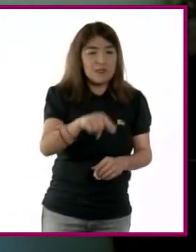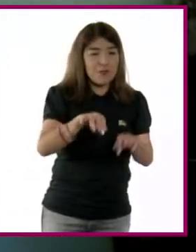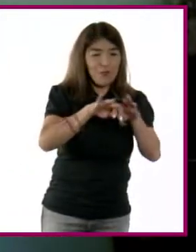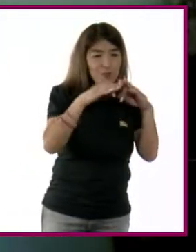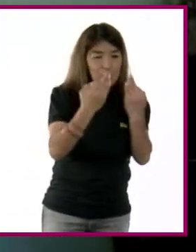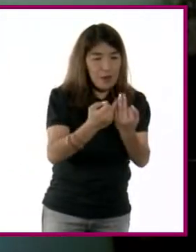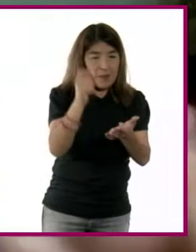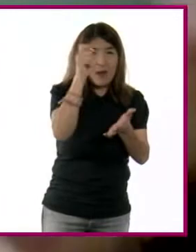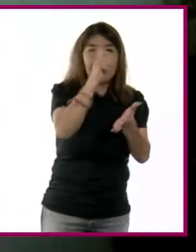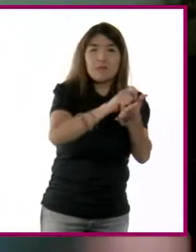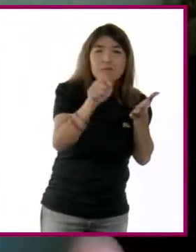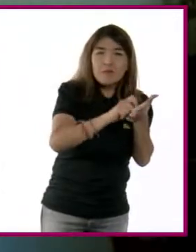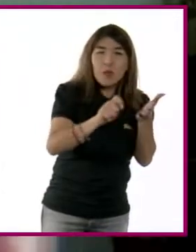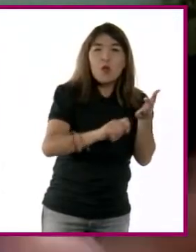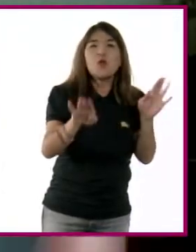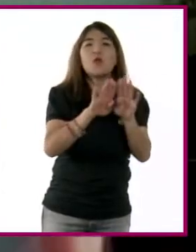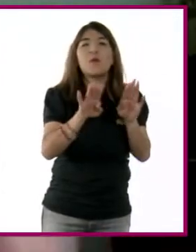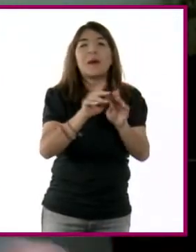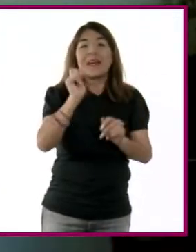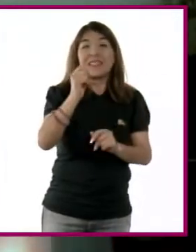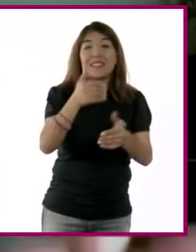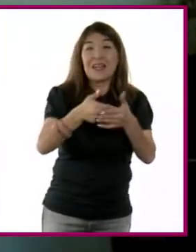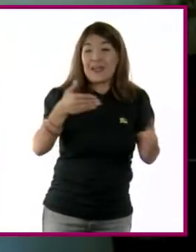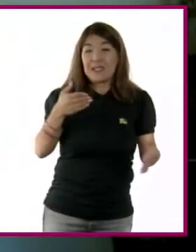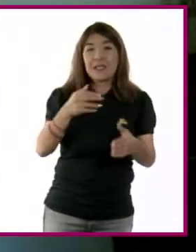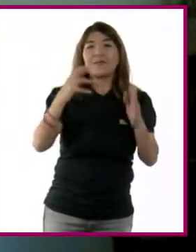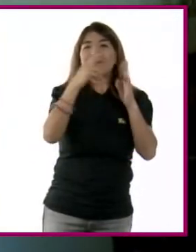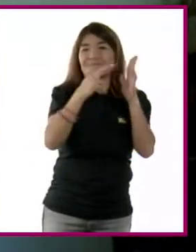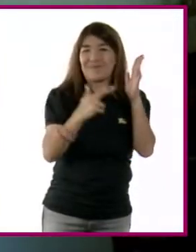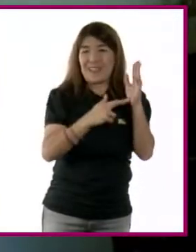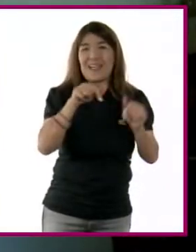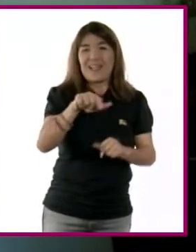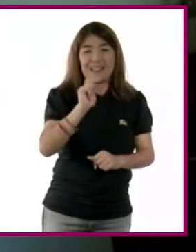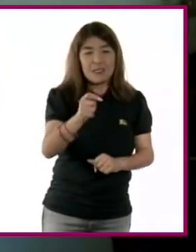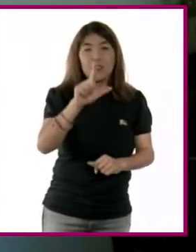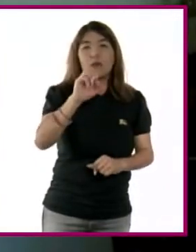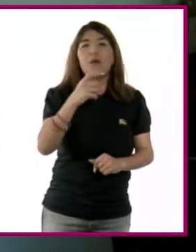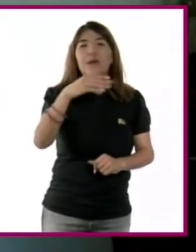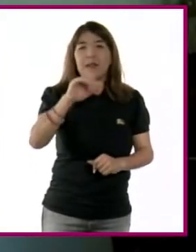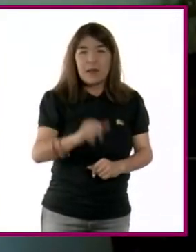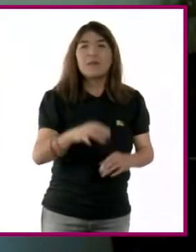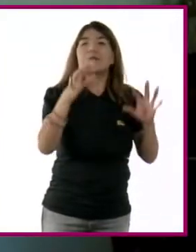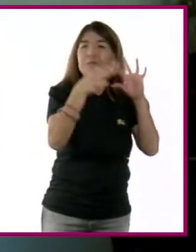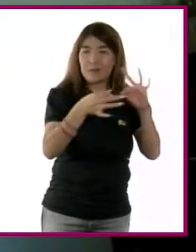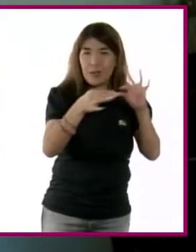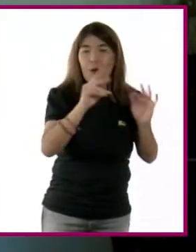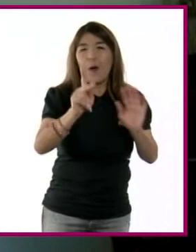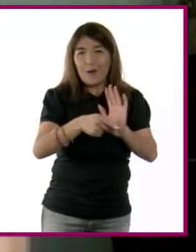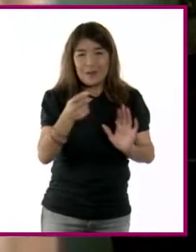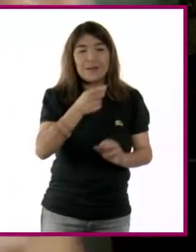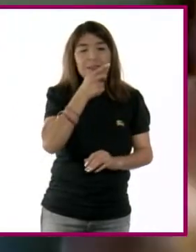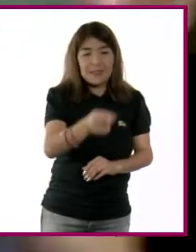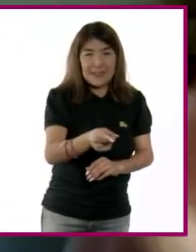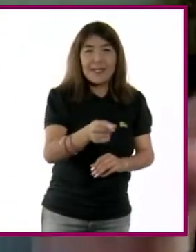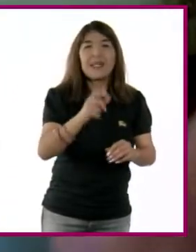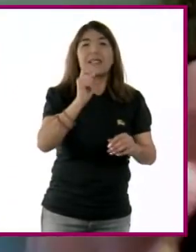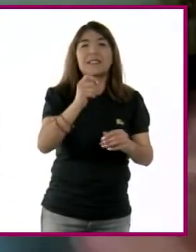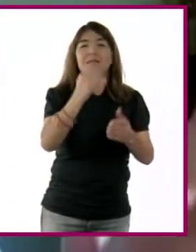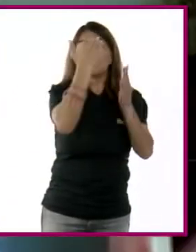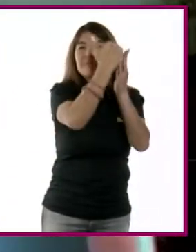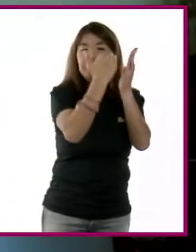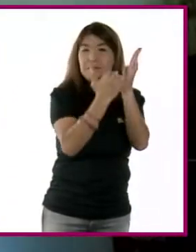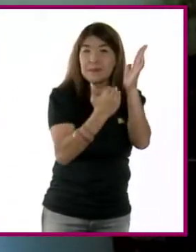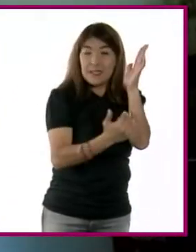que se adhieren a estos principios lógicos que ahorita podemos repasar, y que pueden